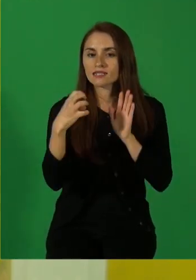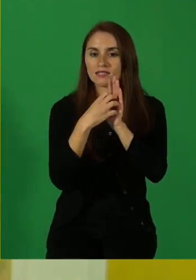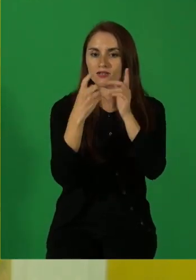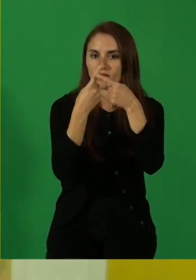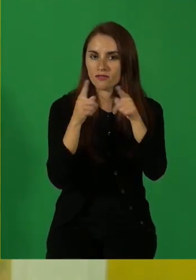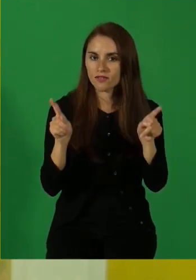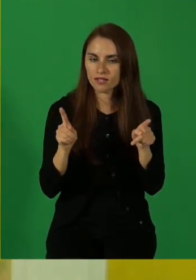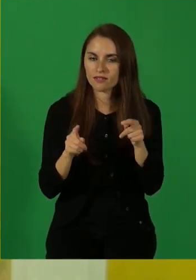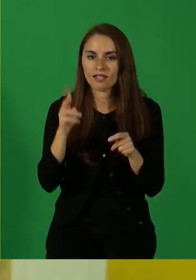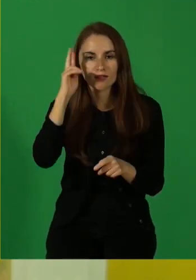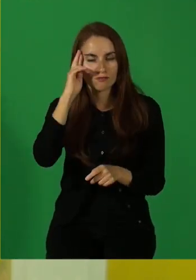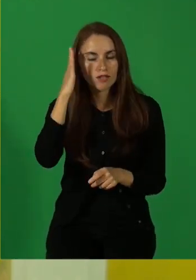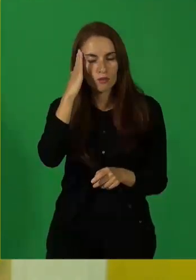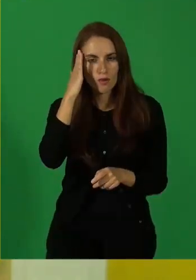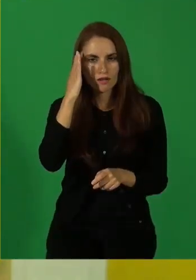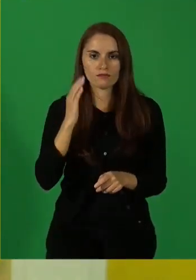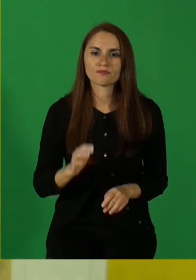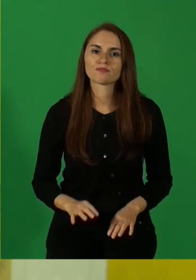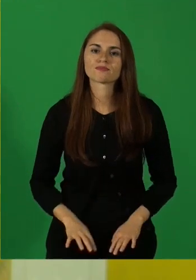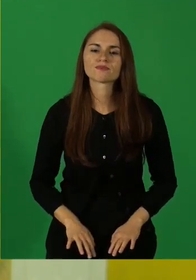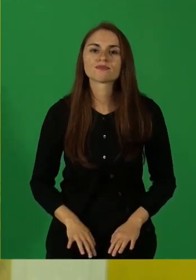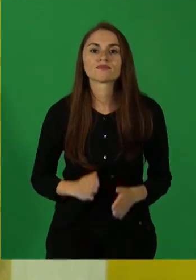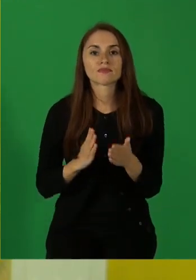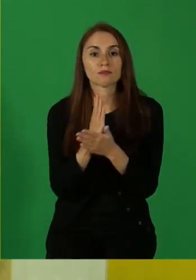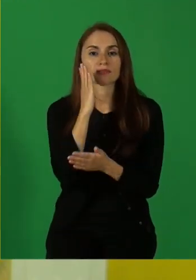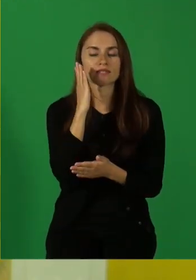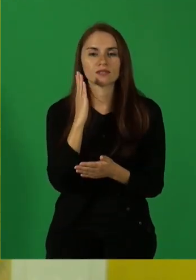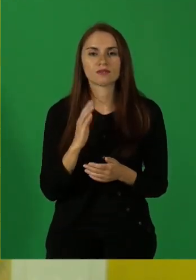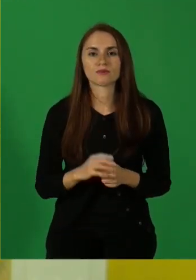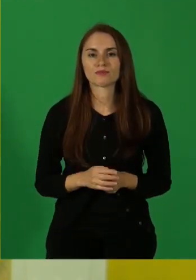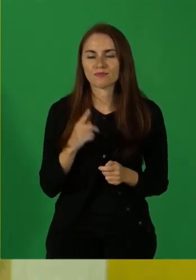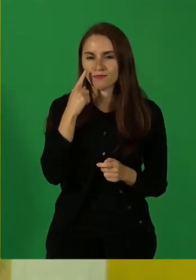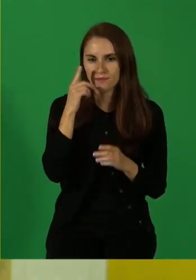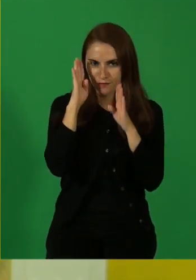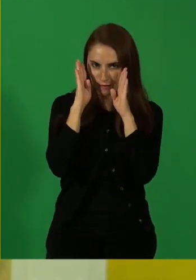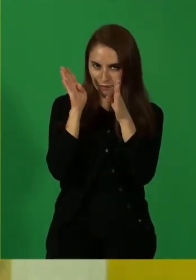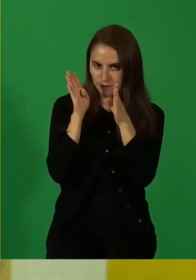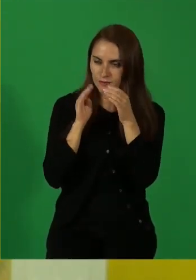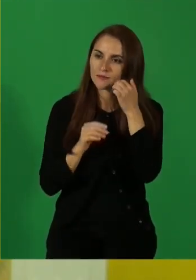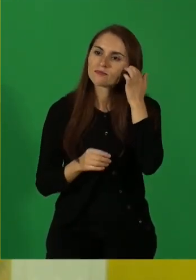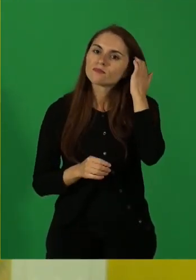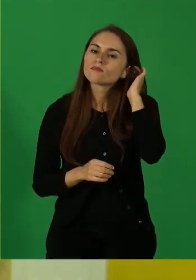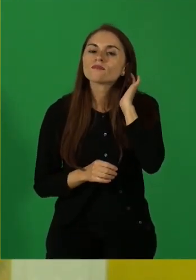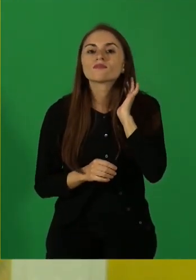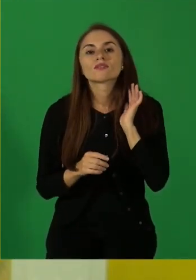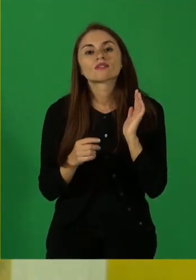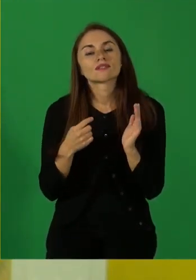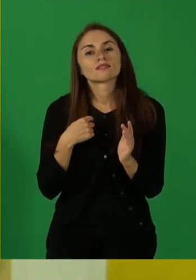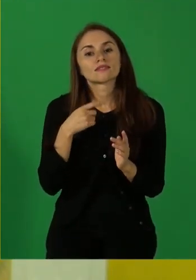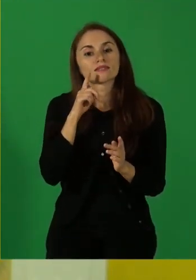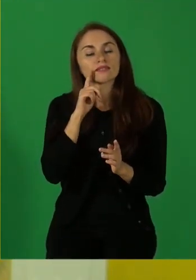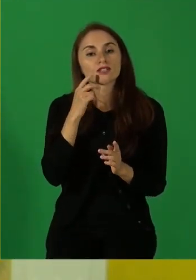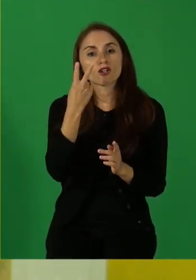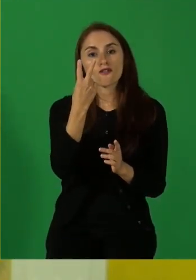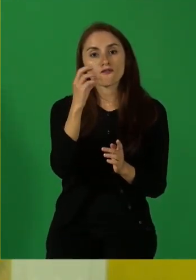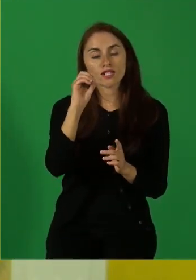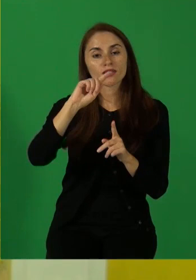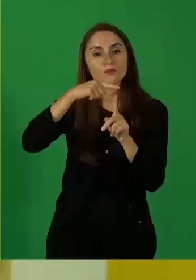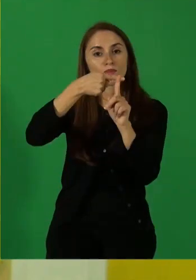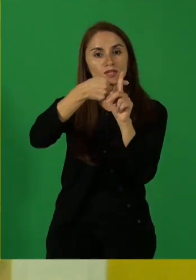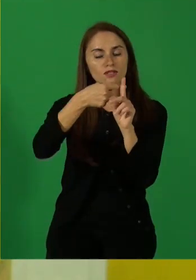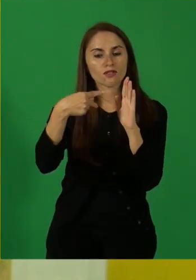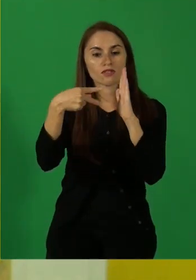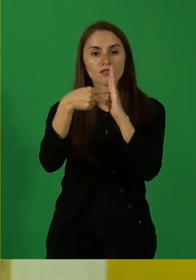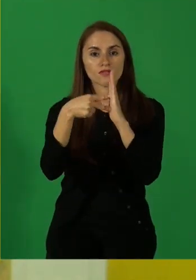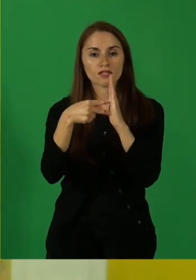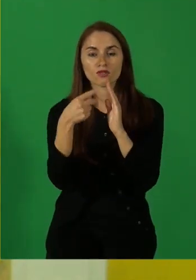distintos, números con signos distintos. Comenzamos, pon atención. Fíjate bien, si tenemos 20 positivo